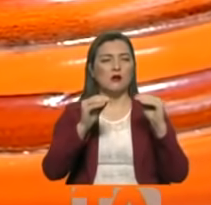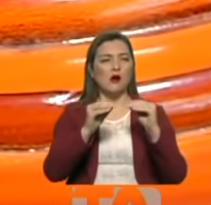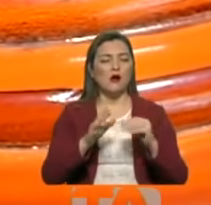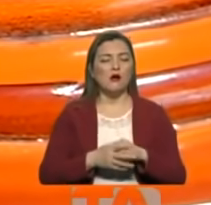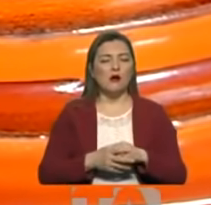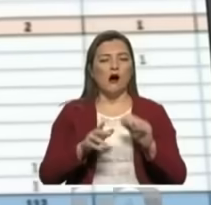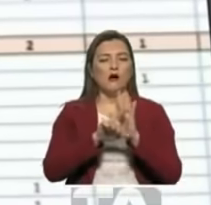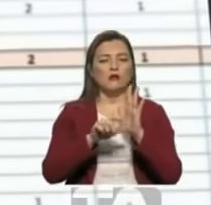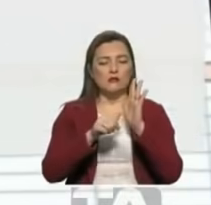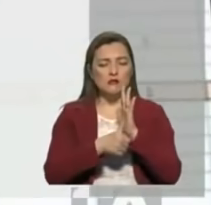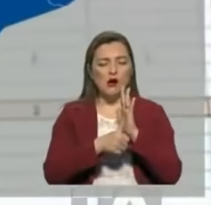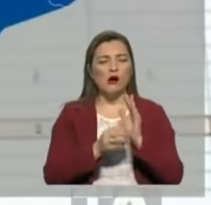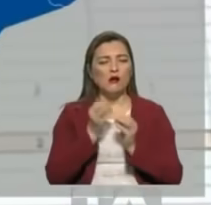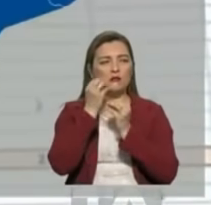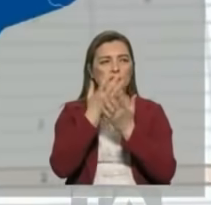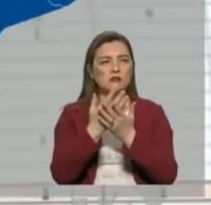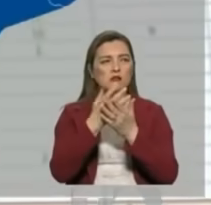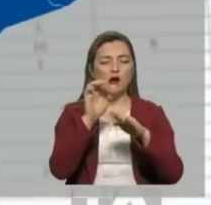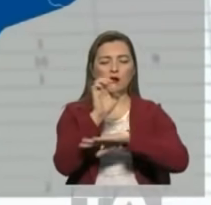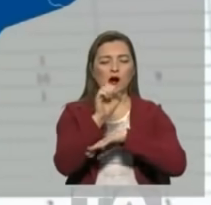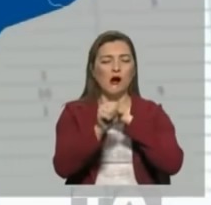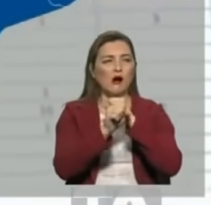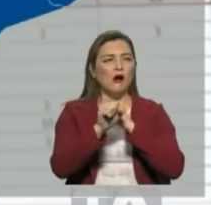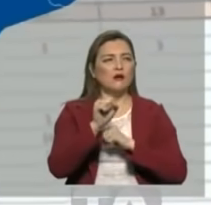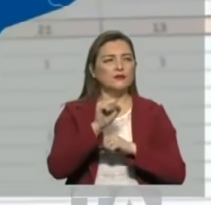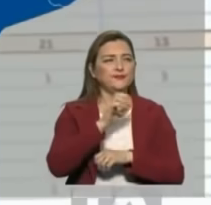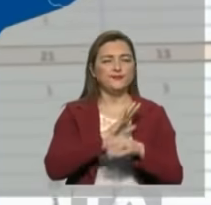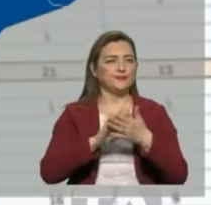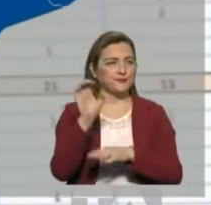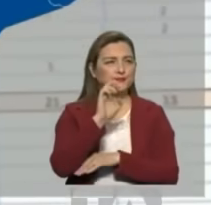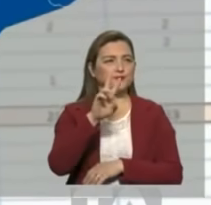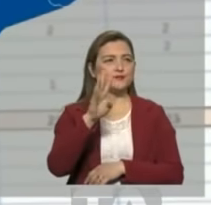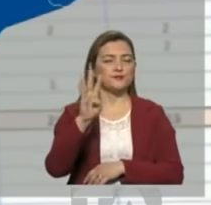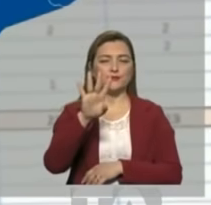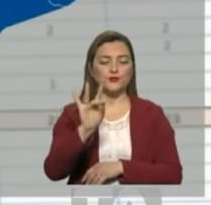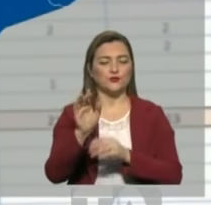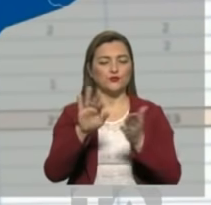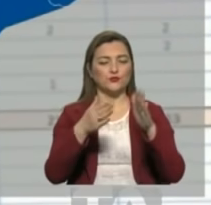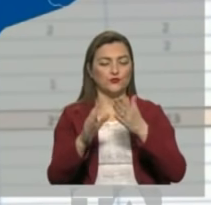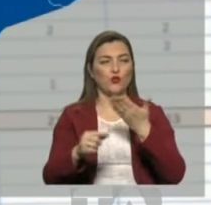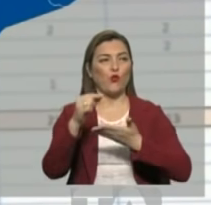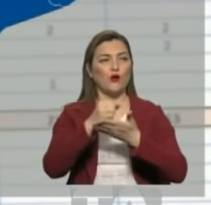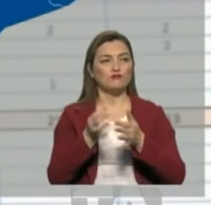reportes del registro civil. En enero, 2.648 personas murieron en Guayas. En febrero,